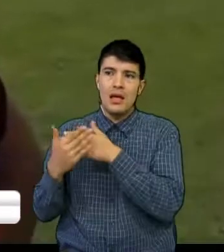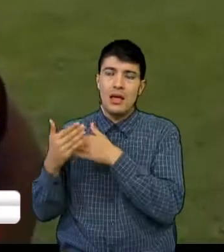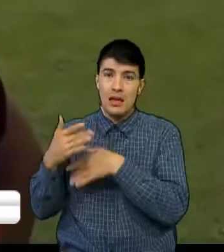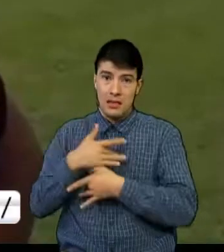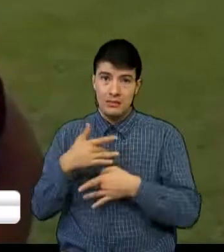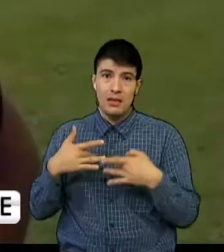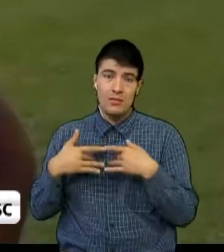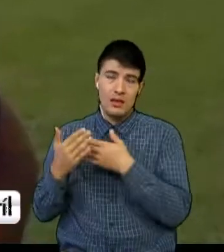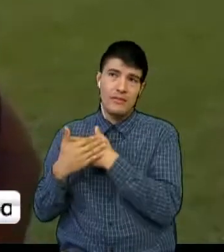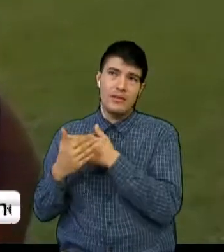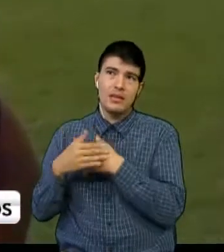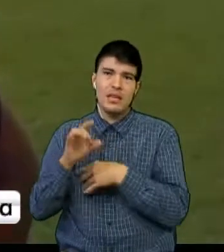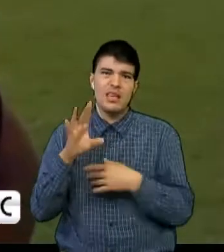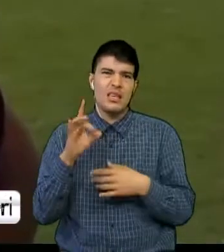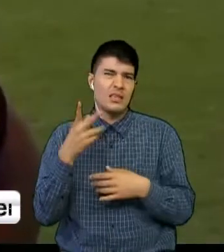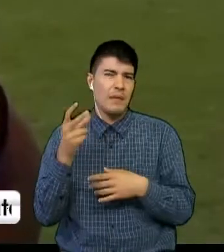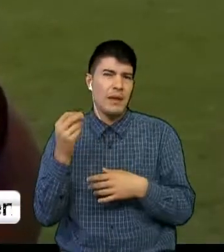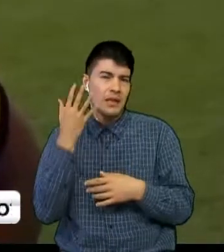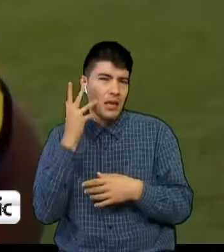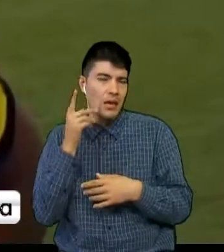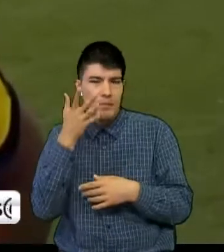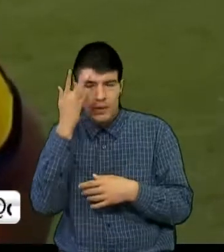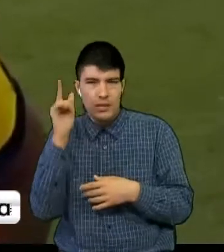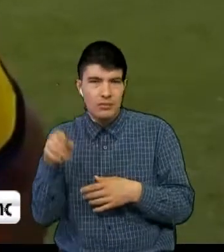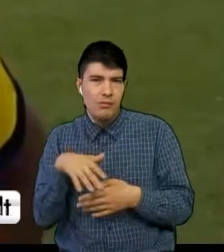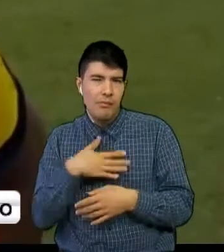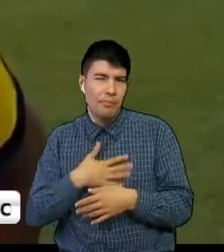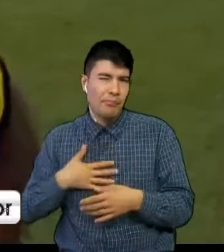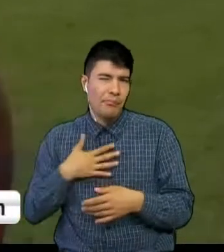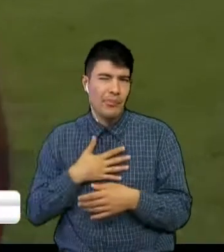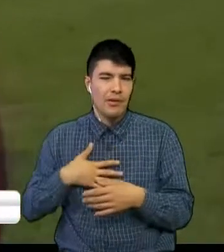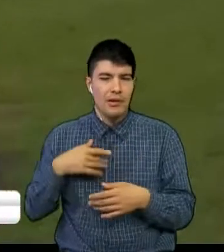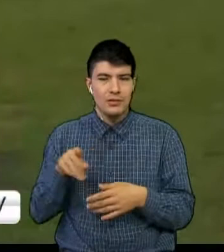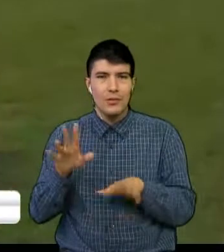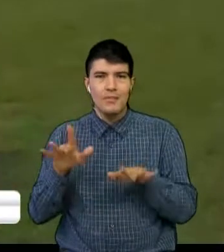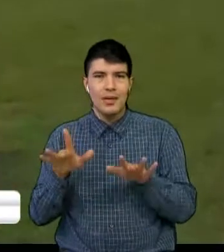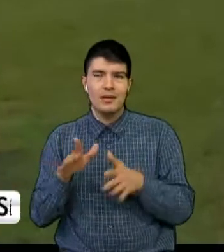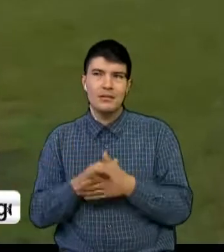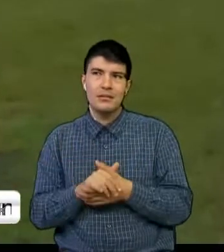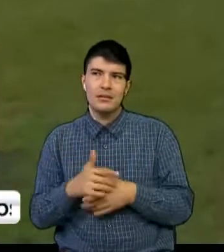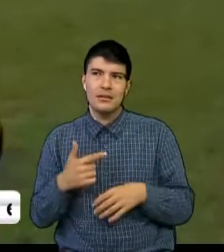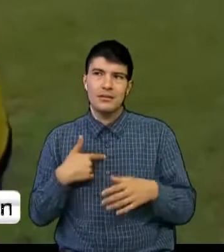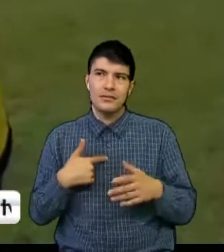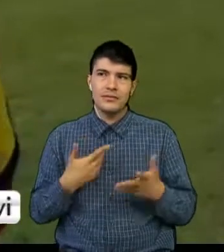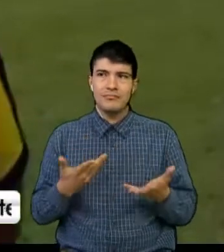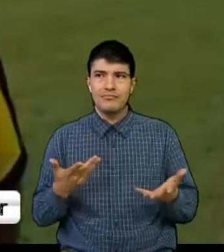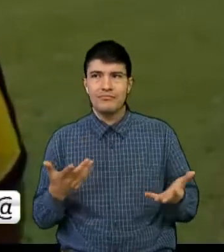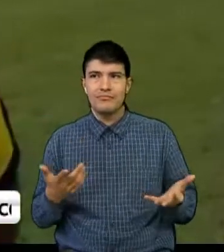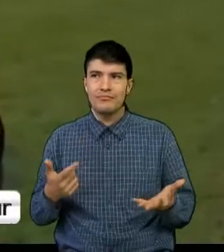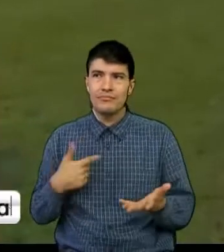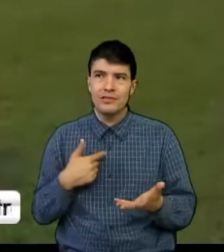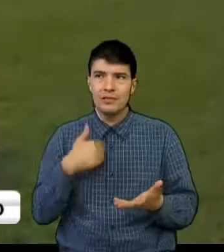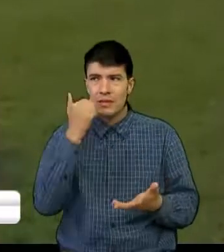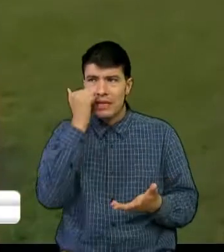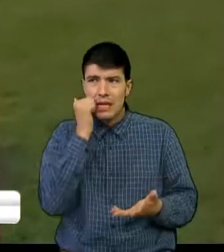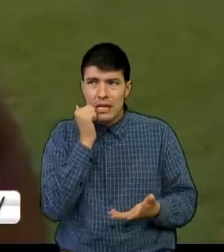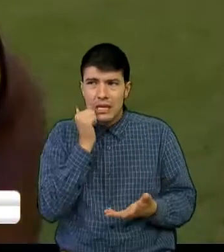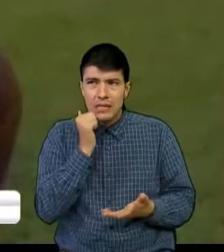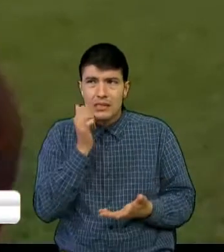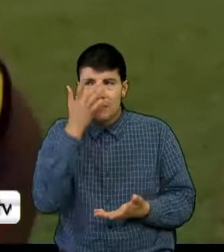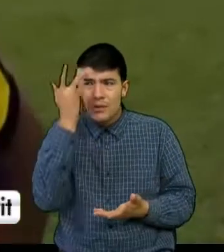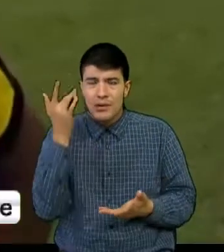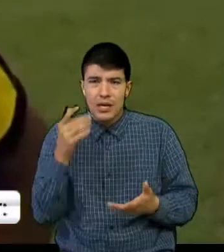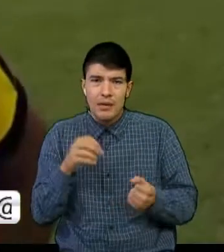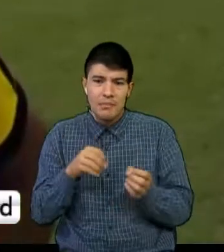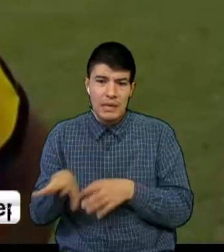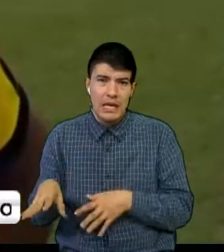de que es para 15 20 días por por la molestia que hay y bueno triste porque se va a perder